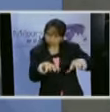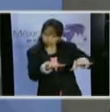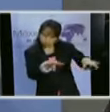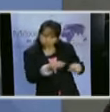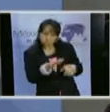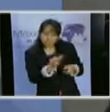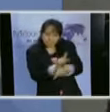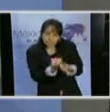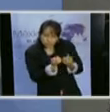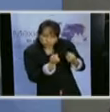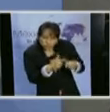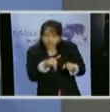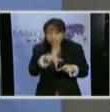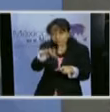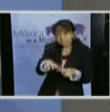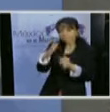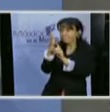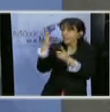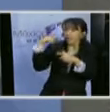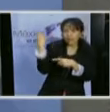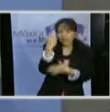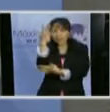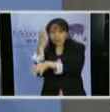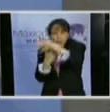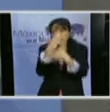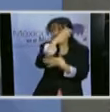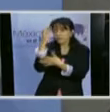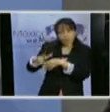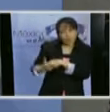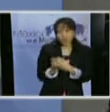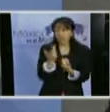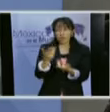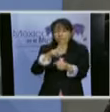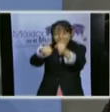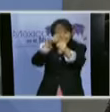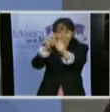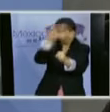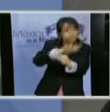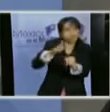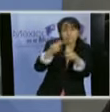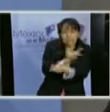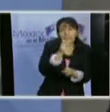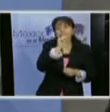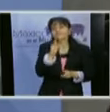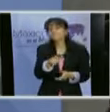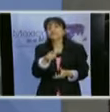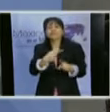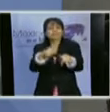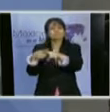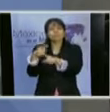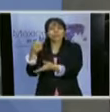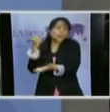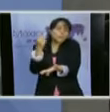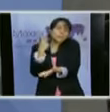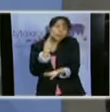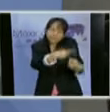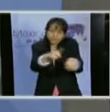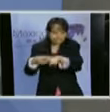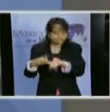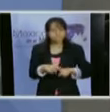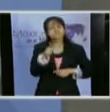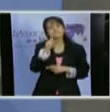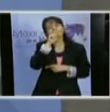discusión. En retomar en un asunto de complementariedad el tema de ir asociando, sobre todo